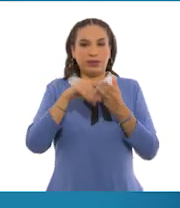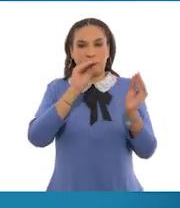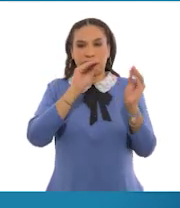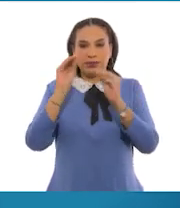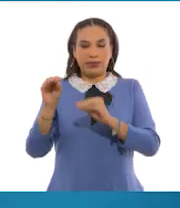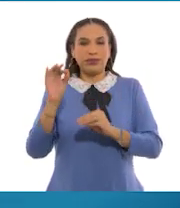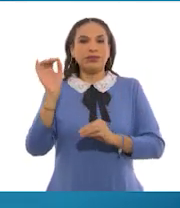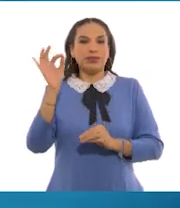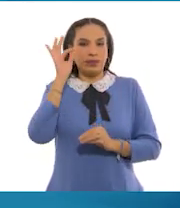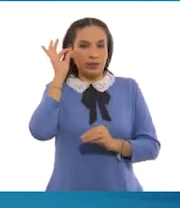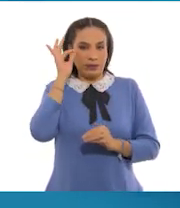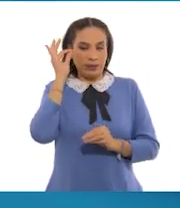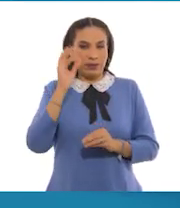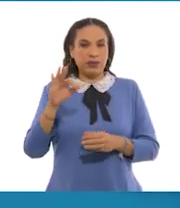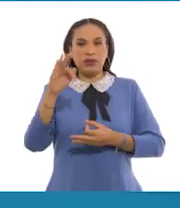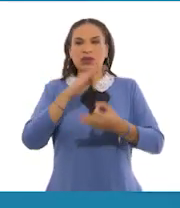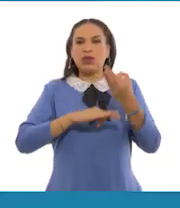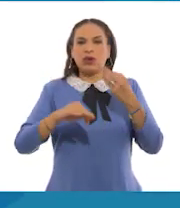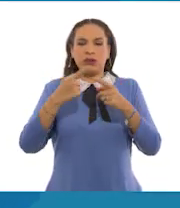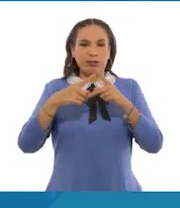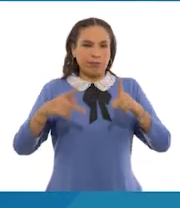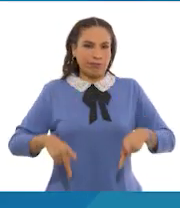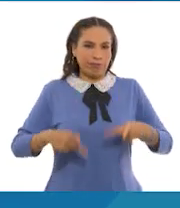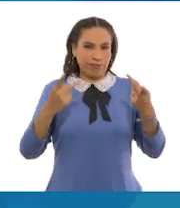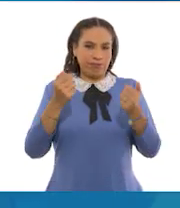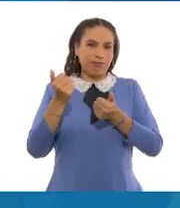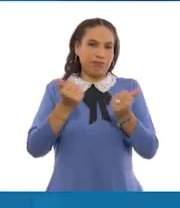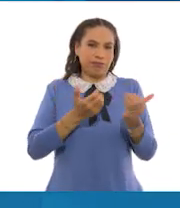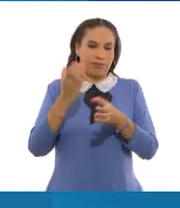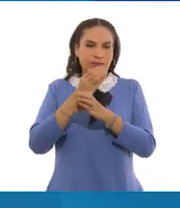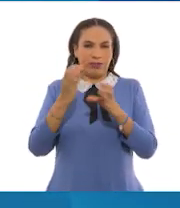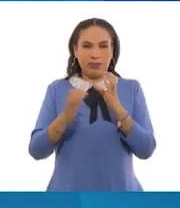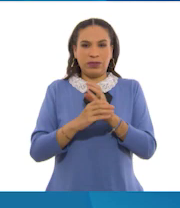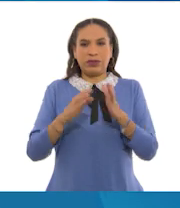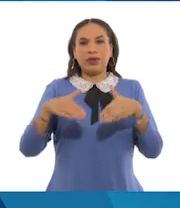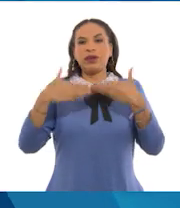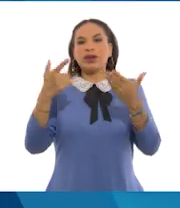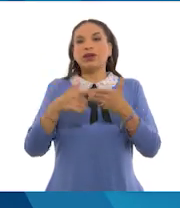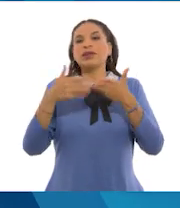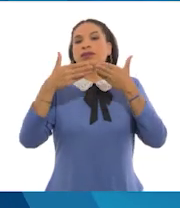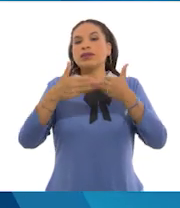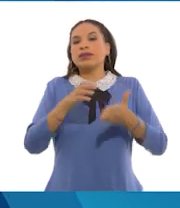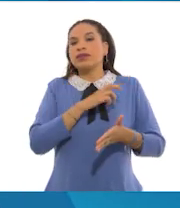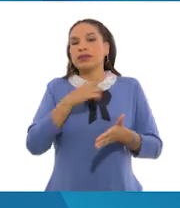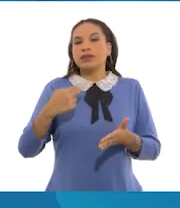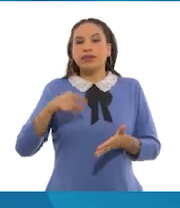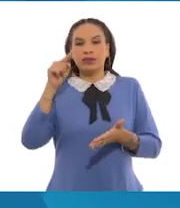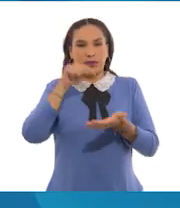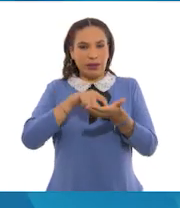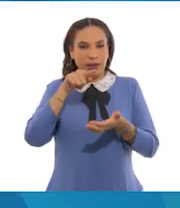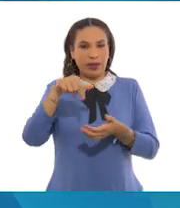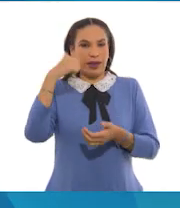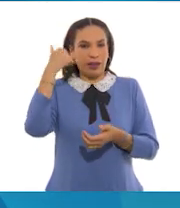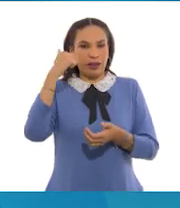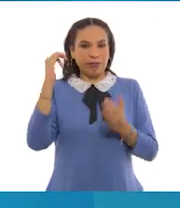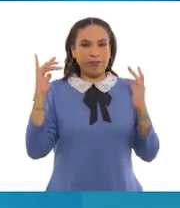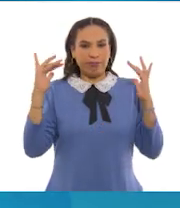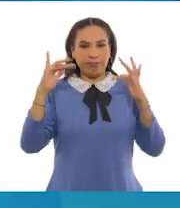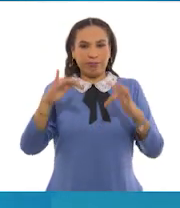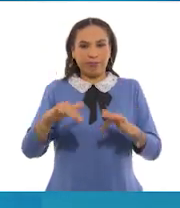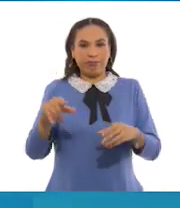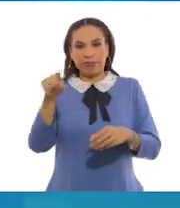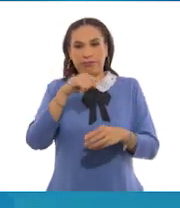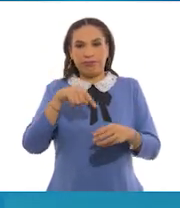Filipinas. Por todas las mercancías que traía cuando llegaba la nao de China a Acapulco, el puerto se volvía